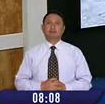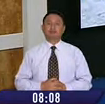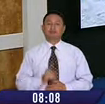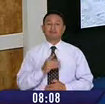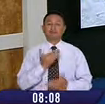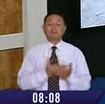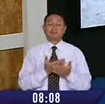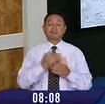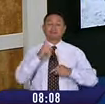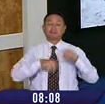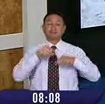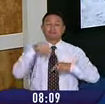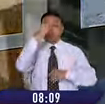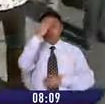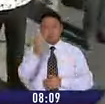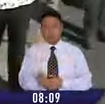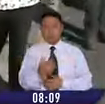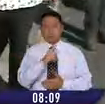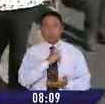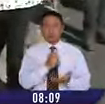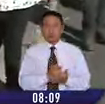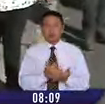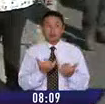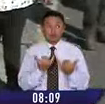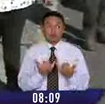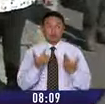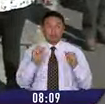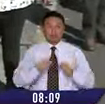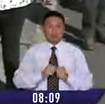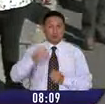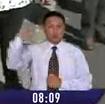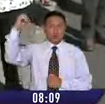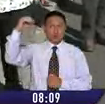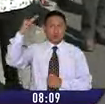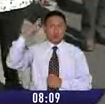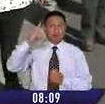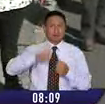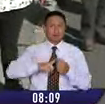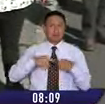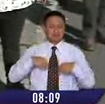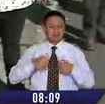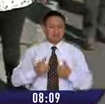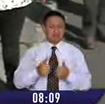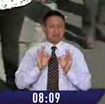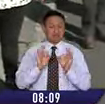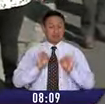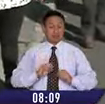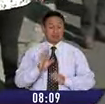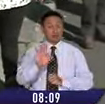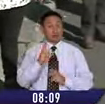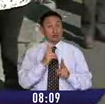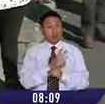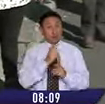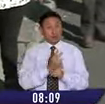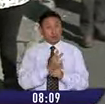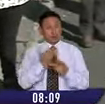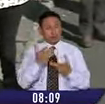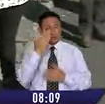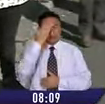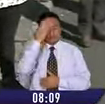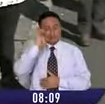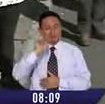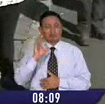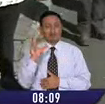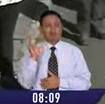Gracias, Robert. Amigos, buenos días. Así es, mañana bastante soleada en nuestra capital, pero por supuesto, pues tome las precauciones. Ya conocemos el